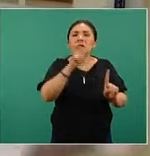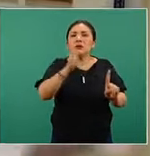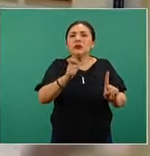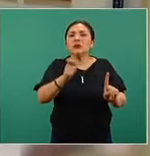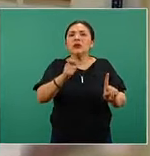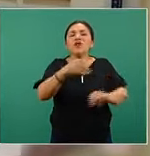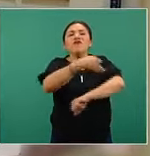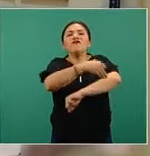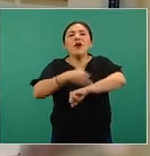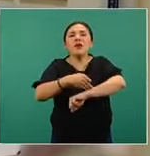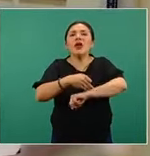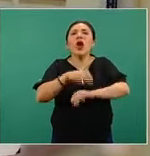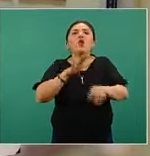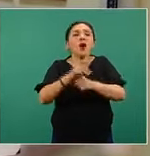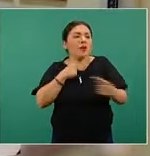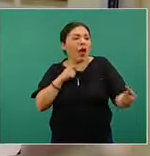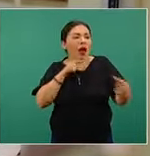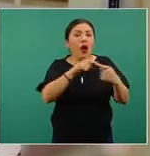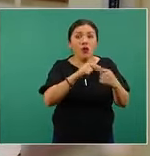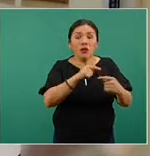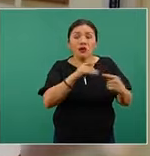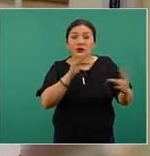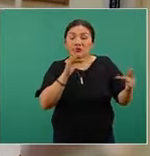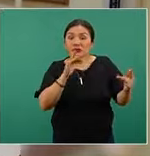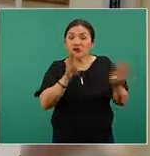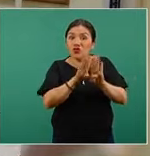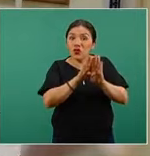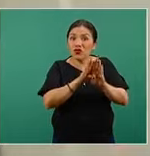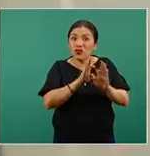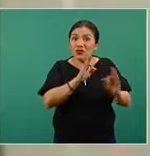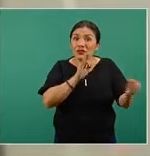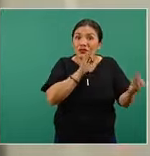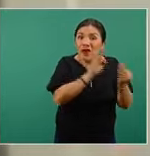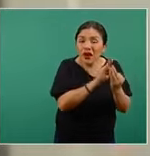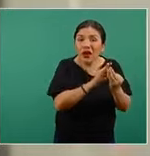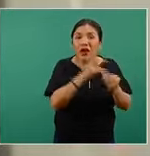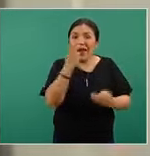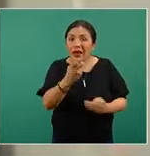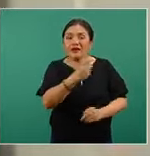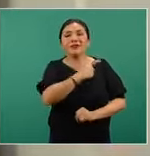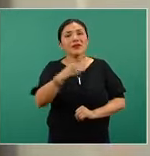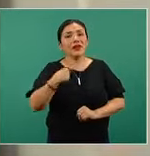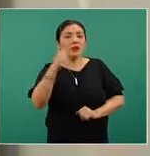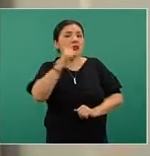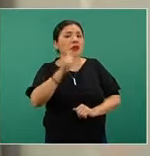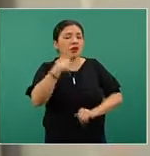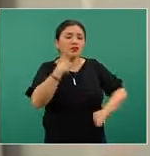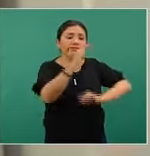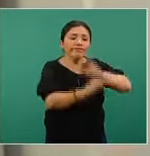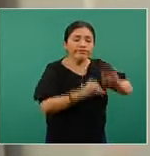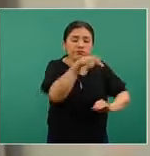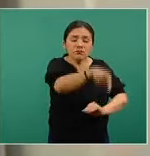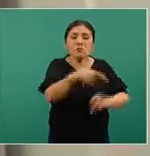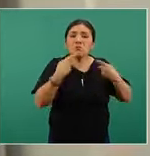una familia directa y por qué tratar al paciente